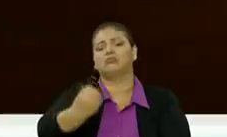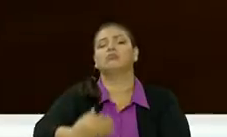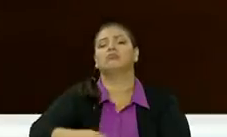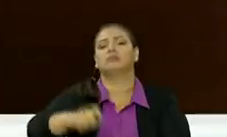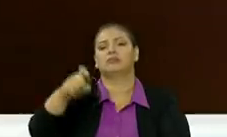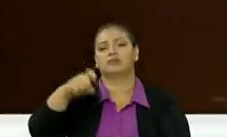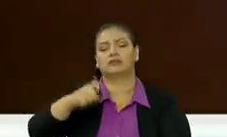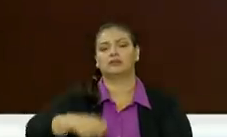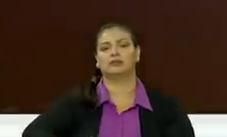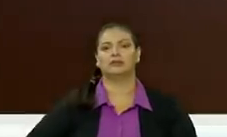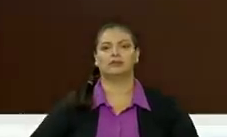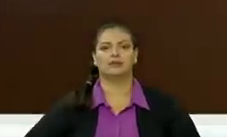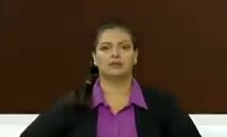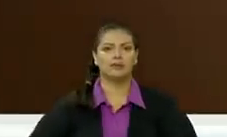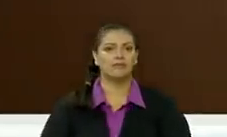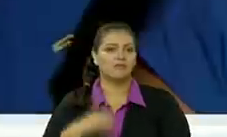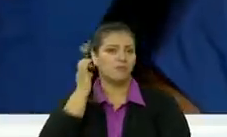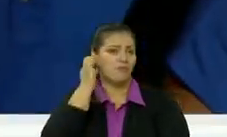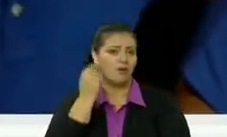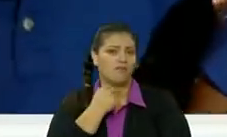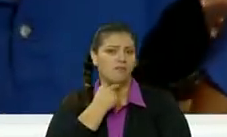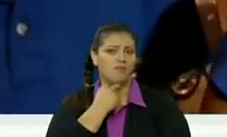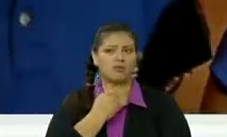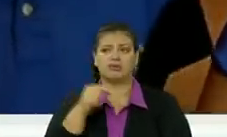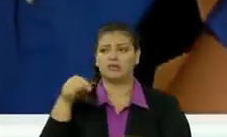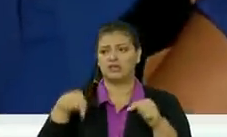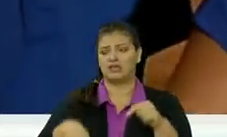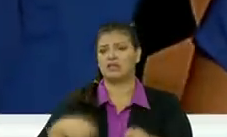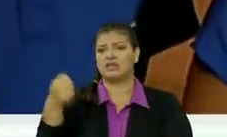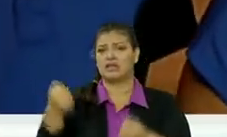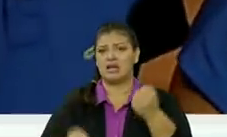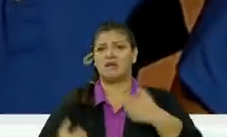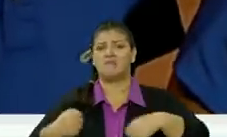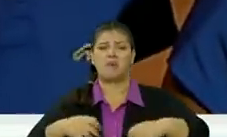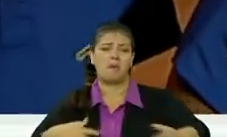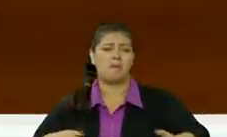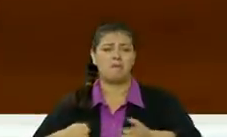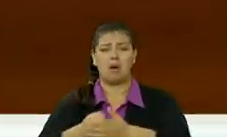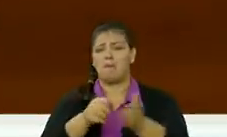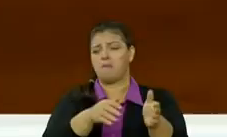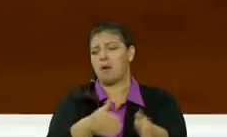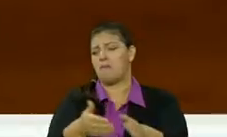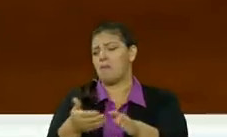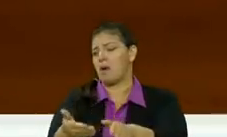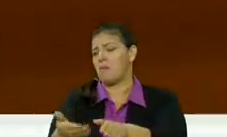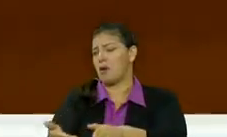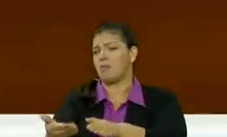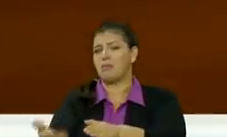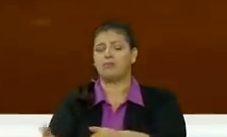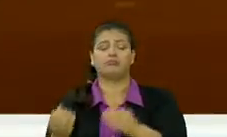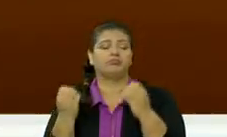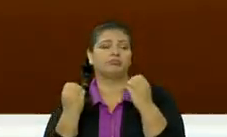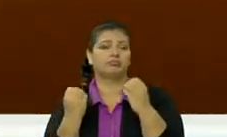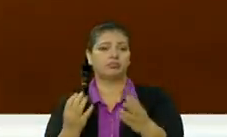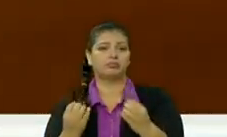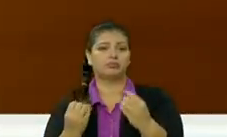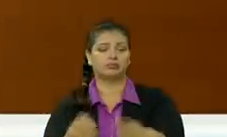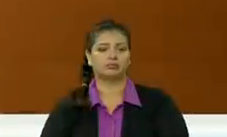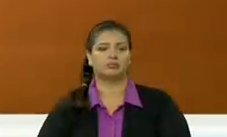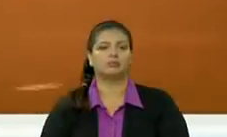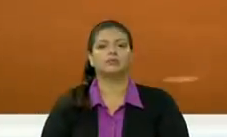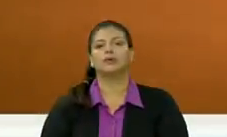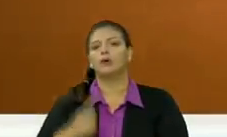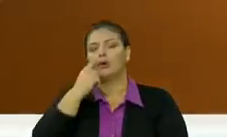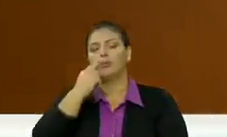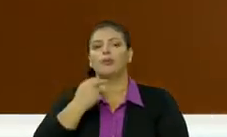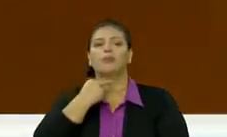muertos constantemente, hay accidentes uno tras otro. Hoy día de la mañana también hubo otro accidente. Esta carretera no es segura.